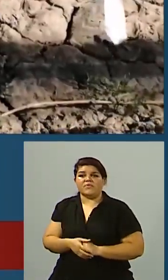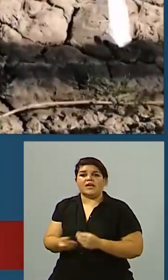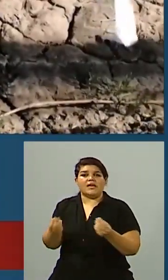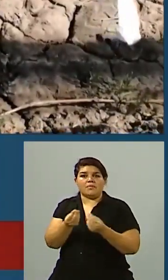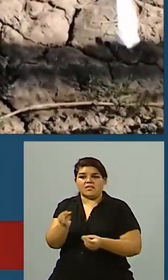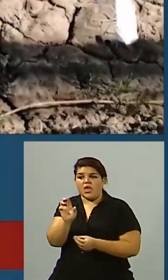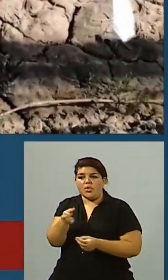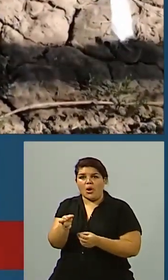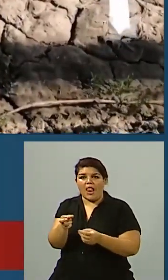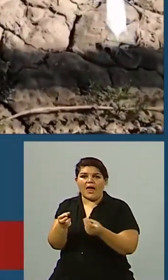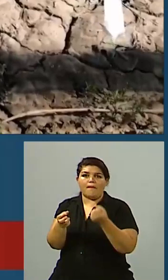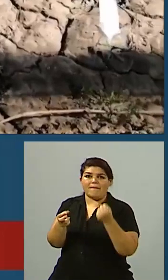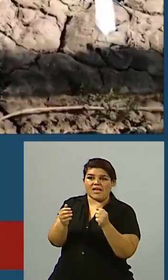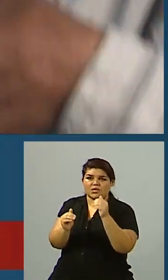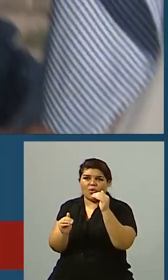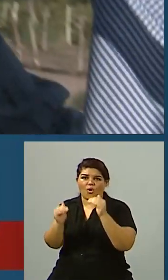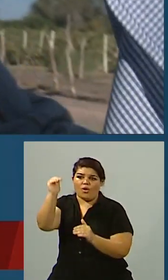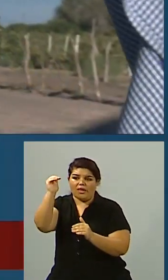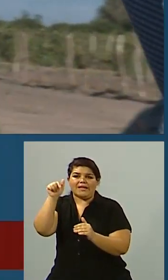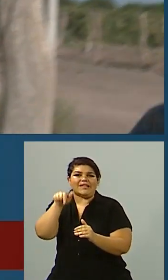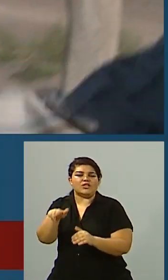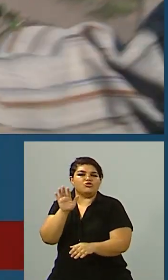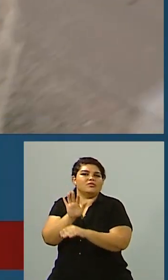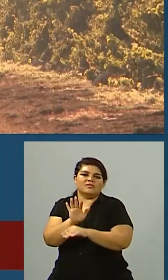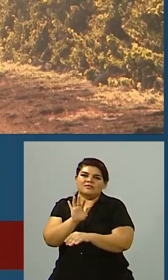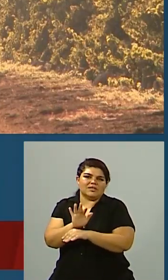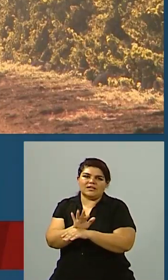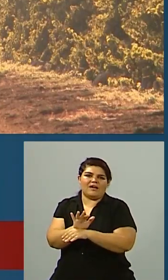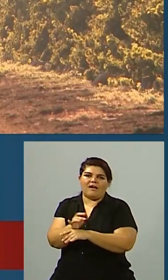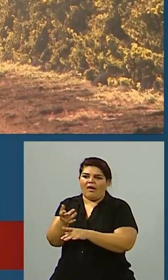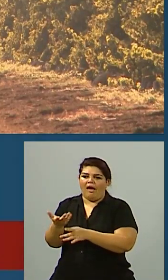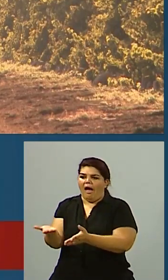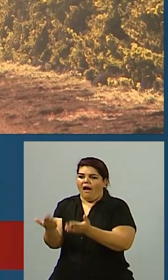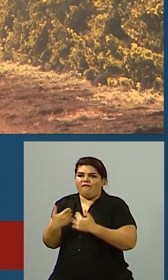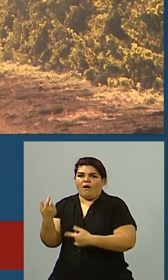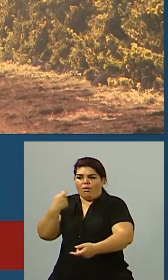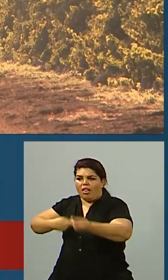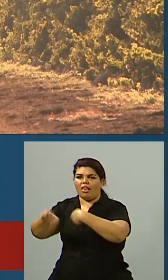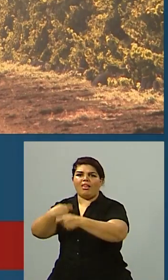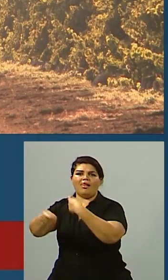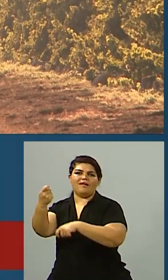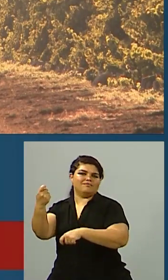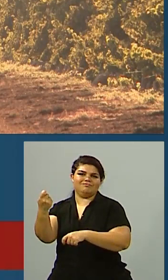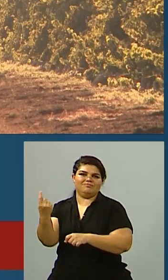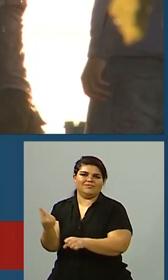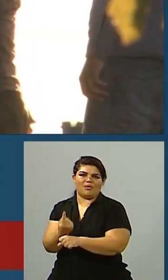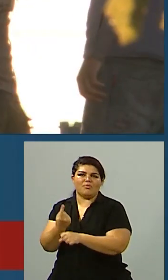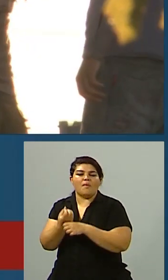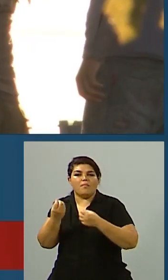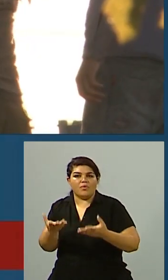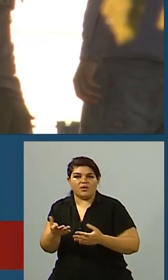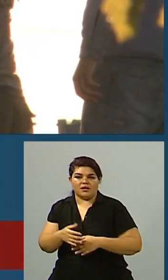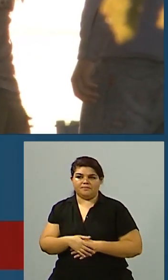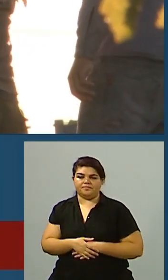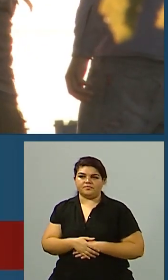perdido dicha competitividad de la mano de la inflación, lo ha perdido de la mano de falta de acuerdos comerciales con terceros